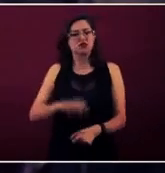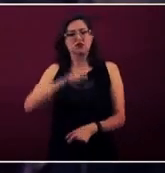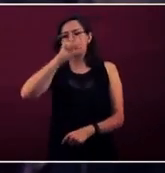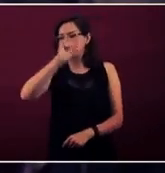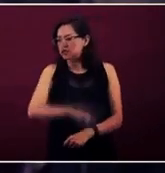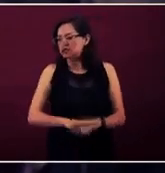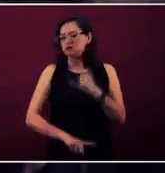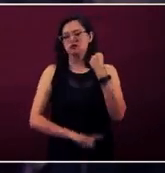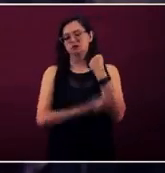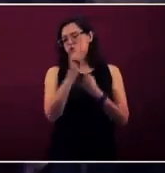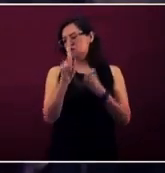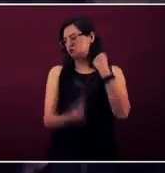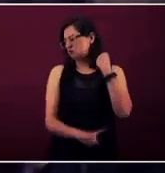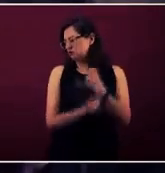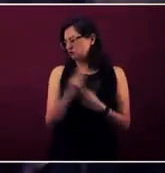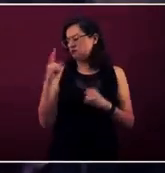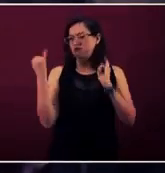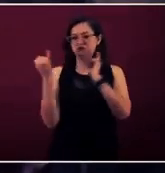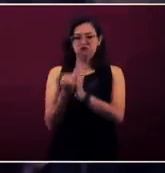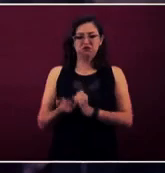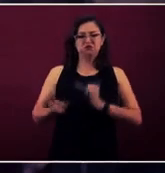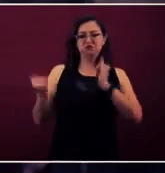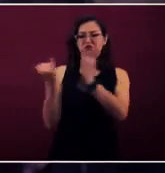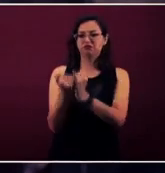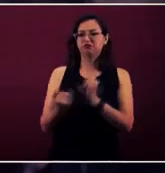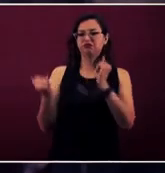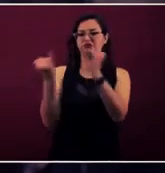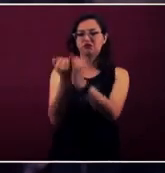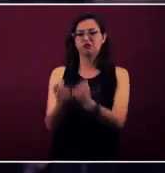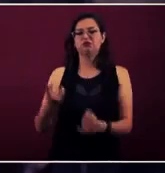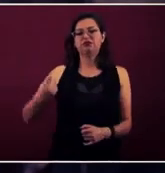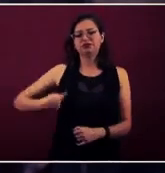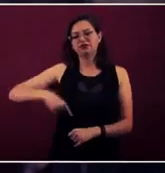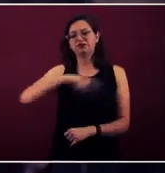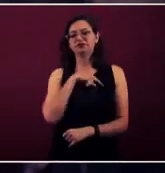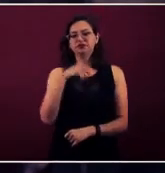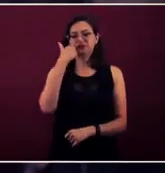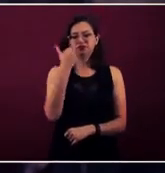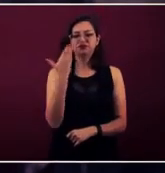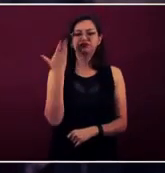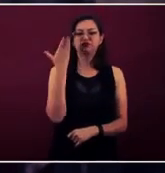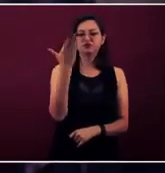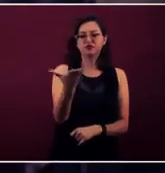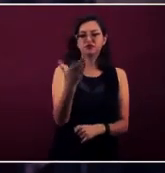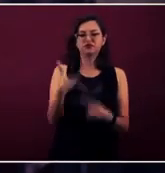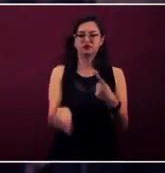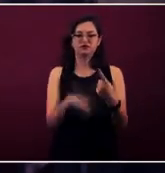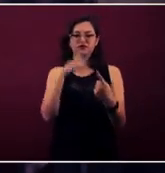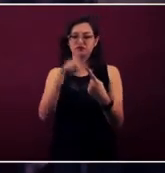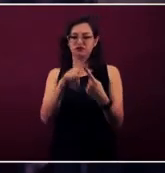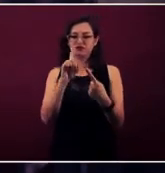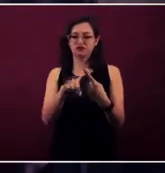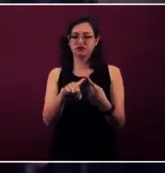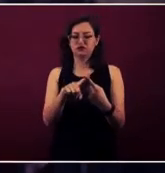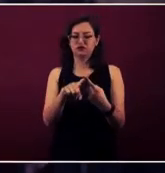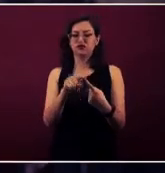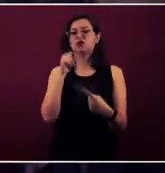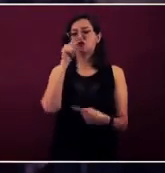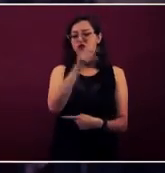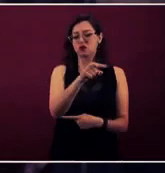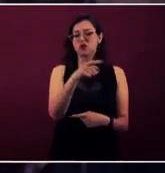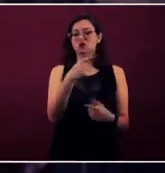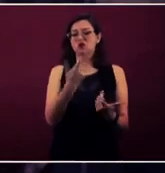sigue siendo la misma y nosotros lo que queremos pedir, uno, es que haya una revisión del